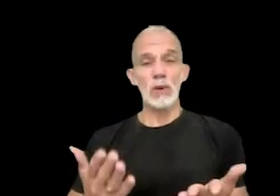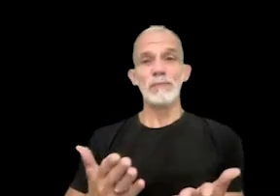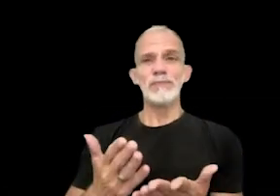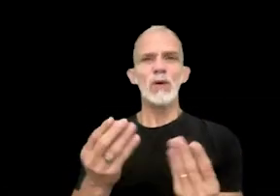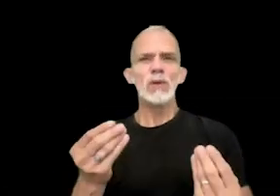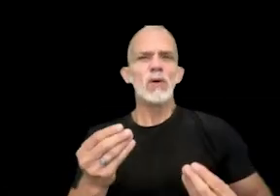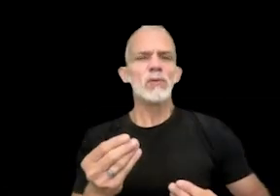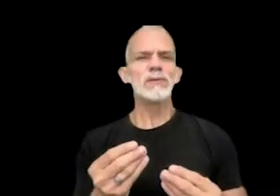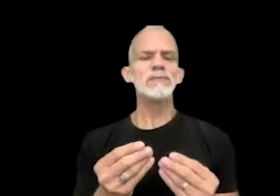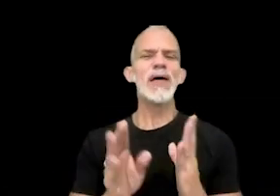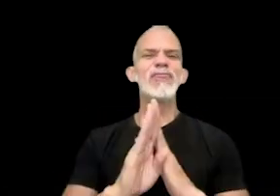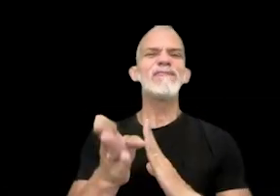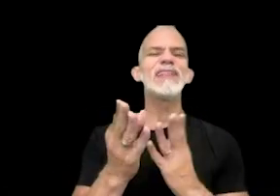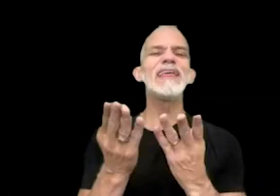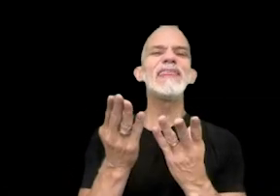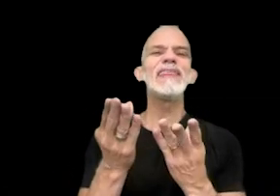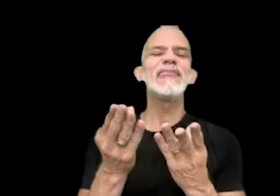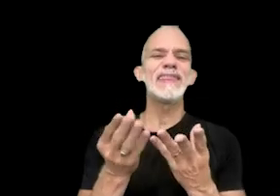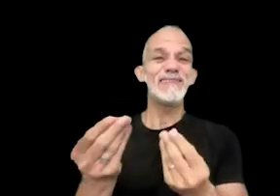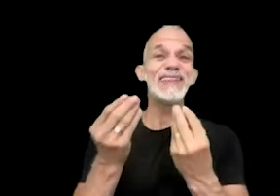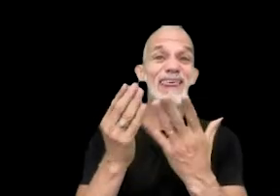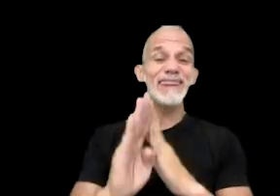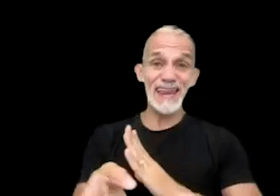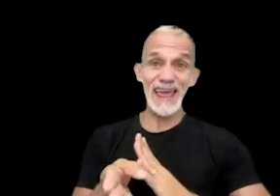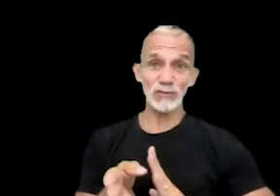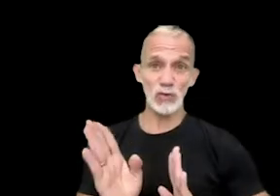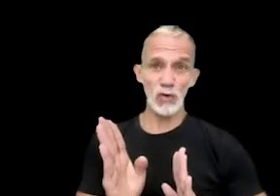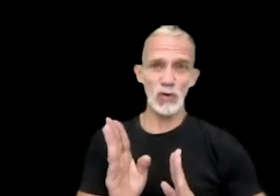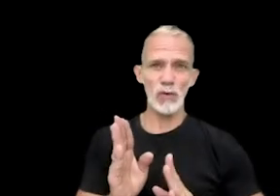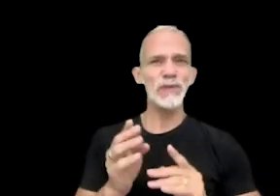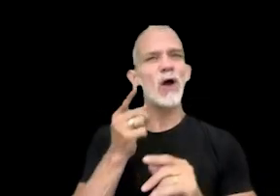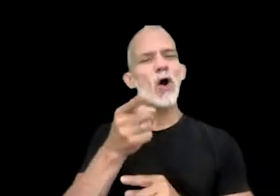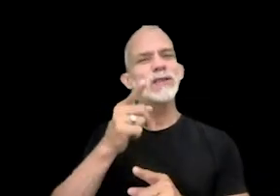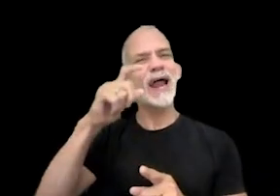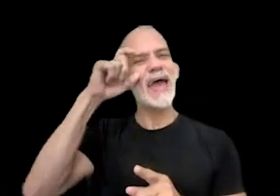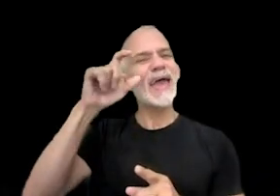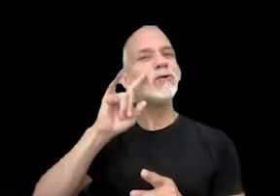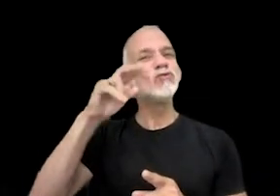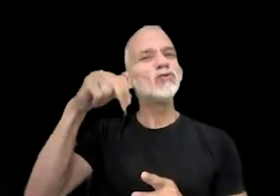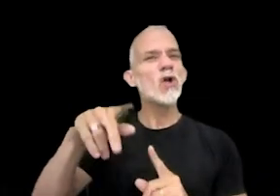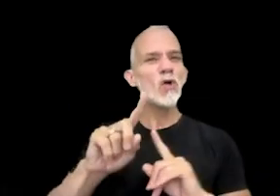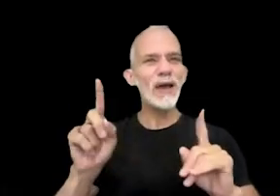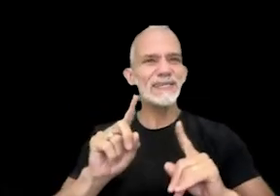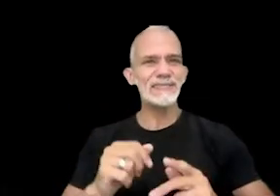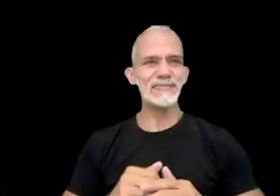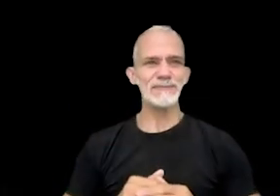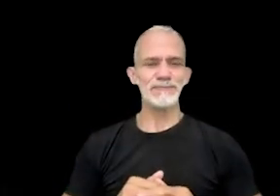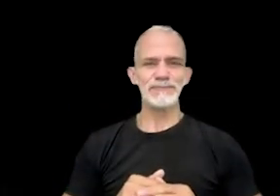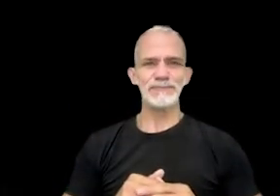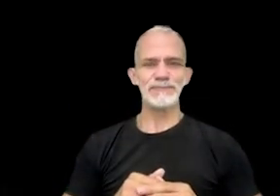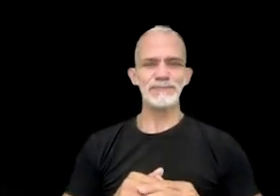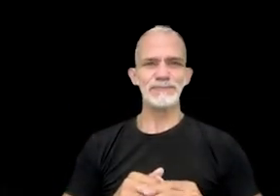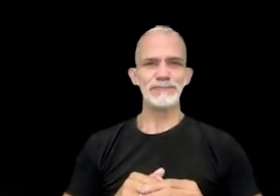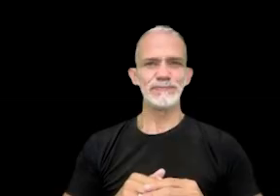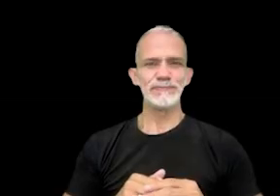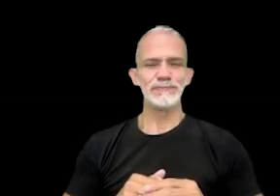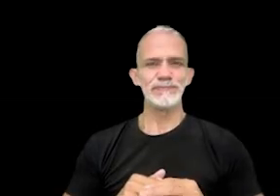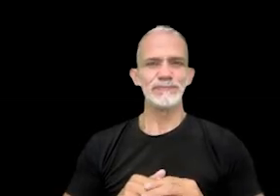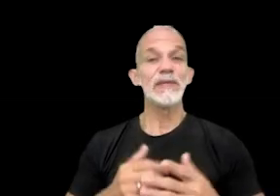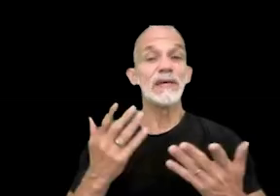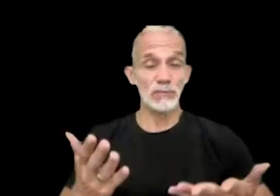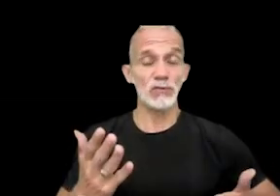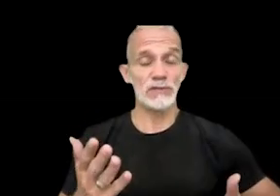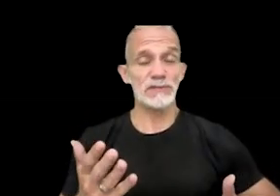defiende directamente? Cuando tenemos cláusulas anti-elusión. Ahí se defiende directamente la ley.